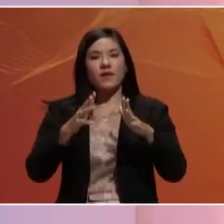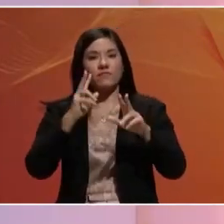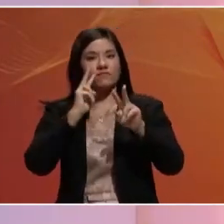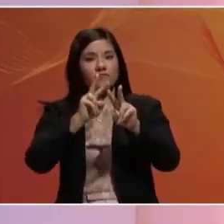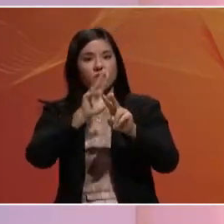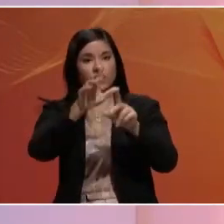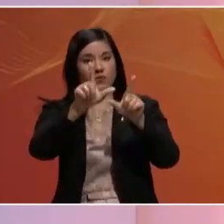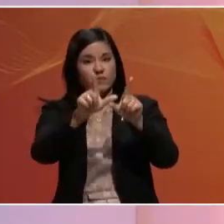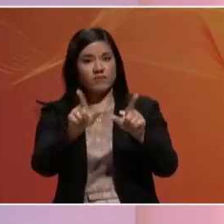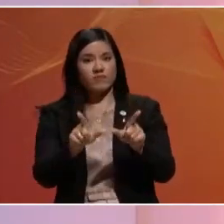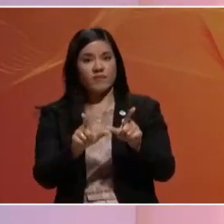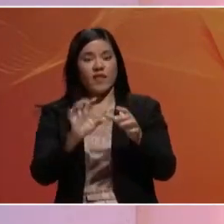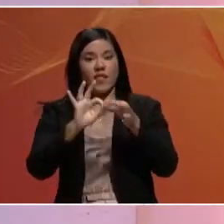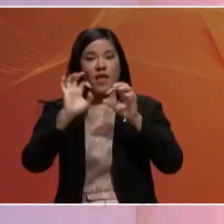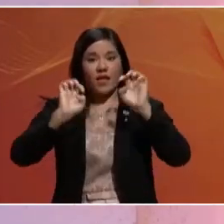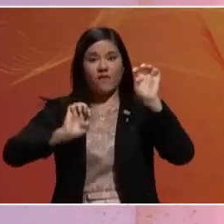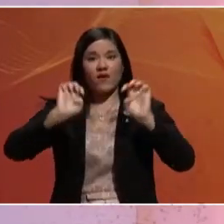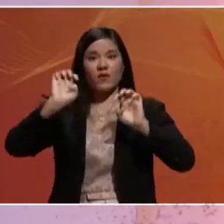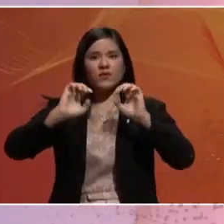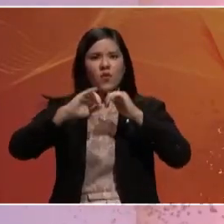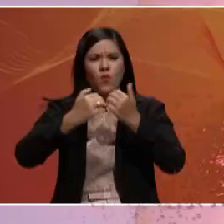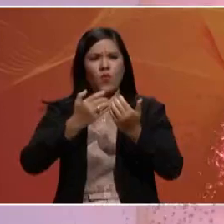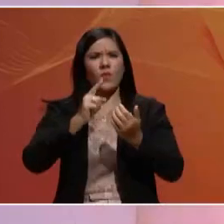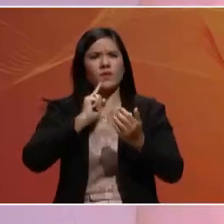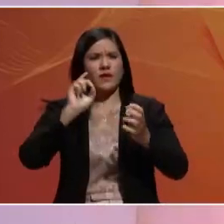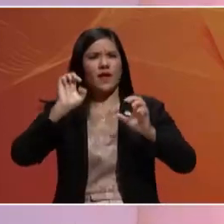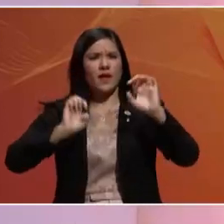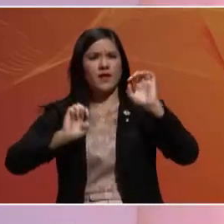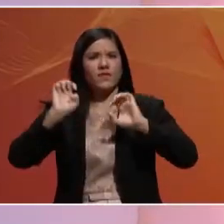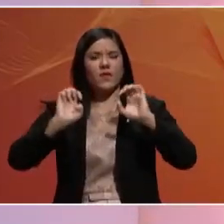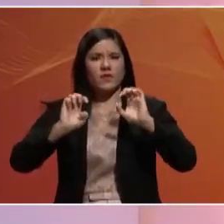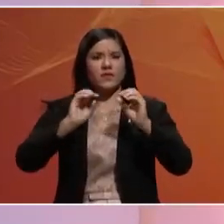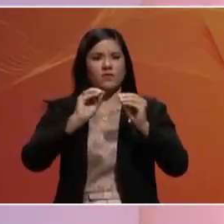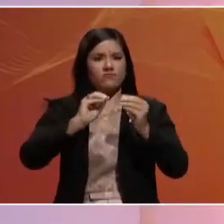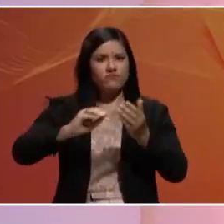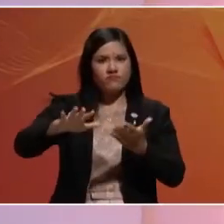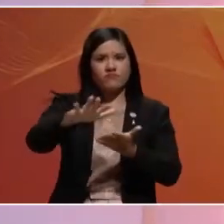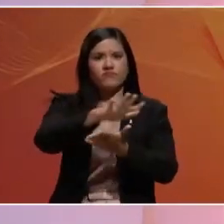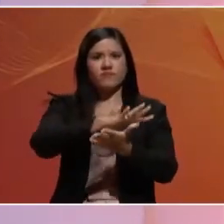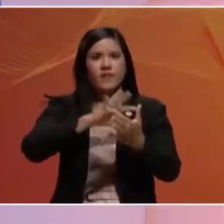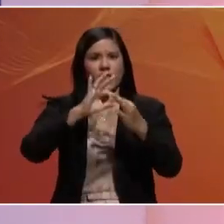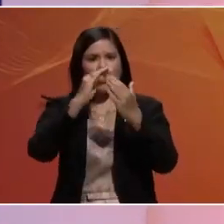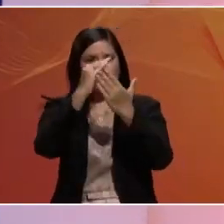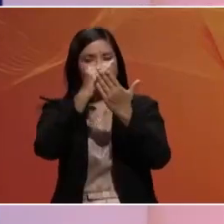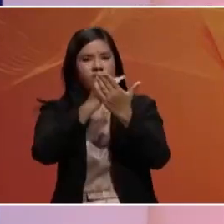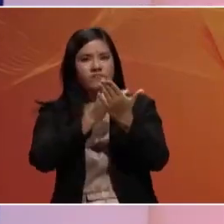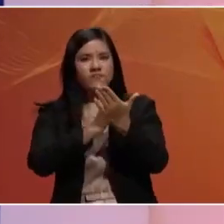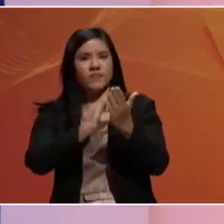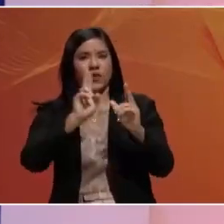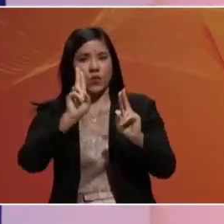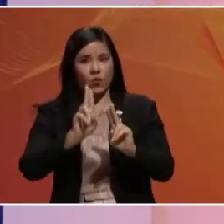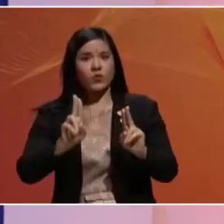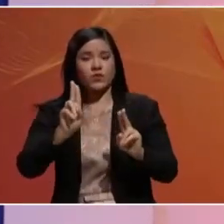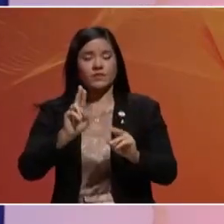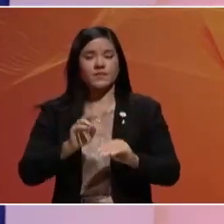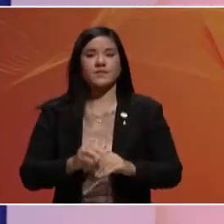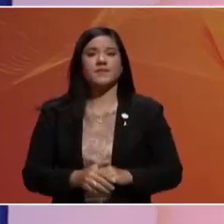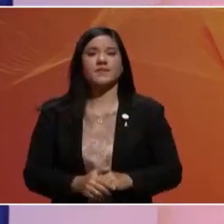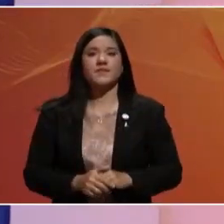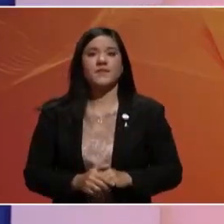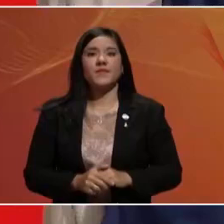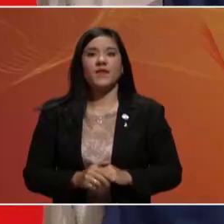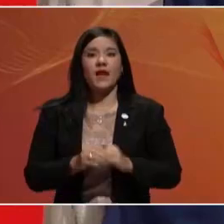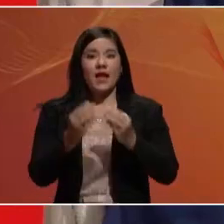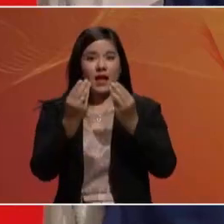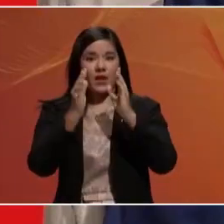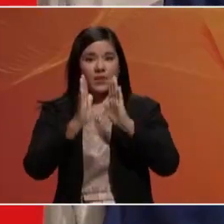de evaluación de desempeño, ¿cómo se evalúan? ¿Cuáles son esos cánones de medición que se utilizan? La